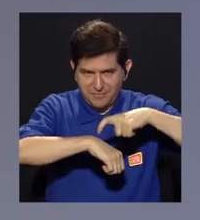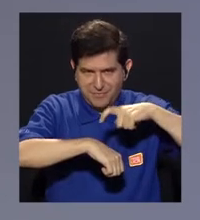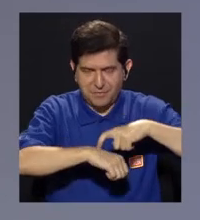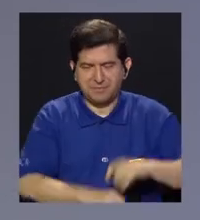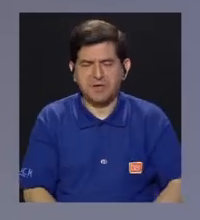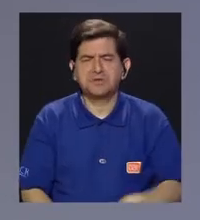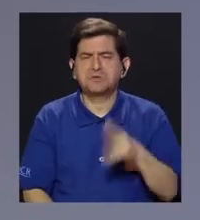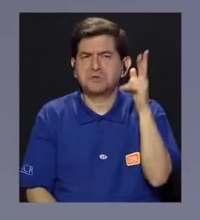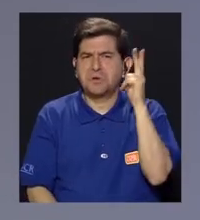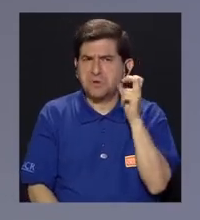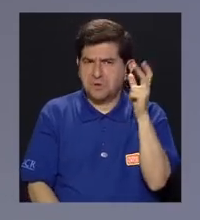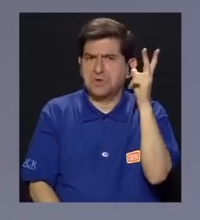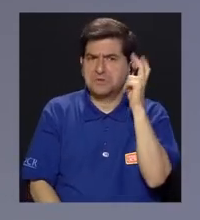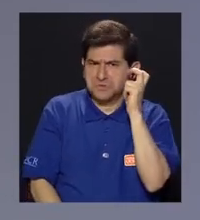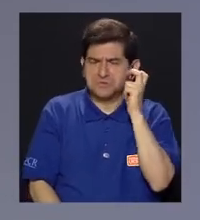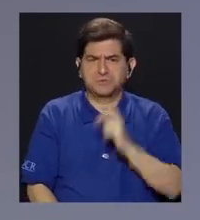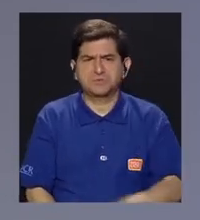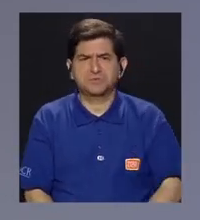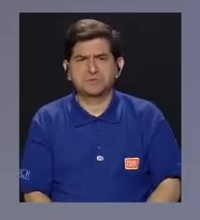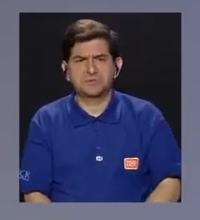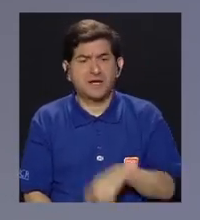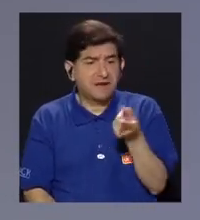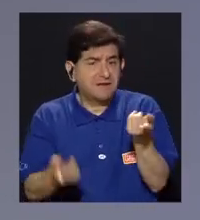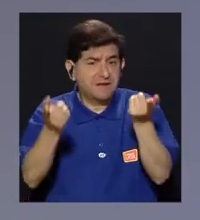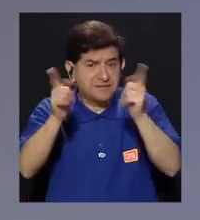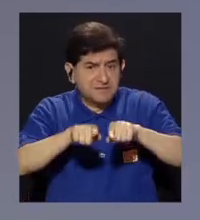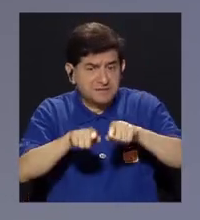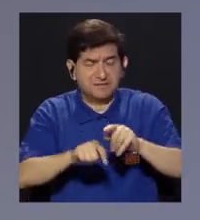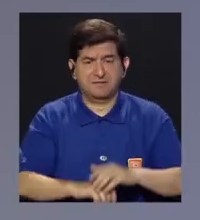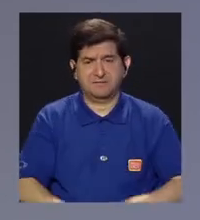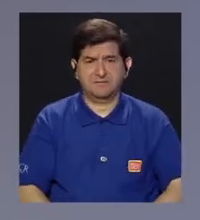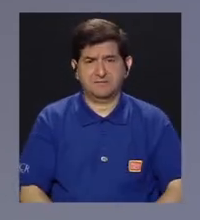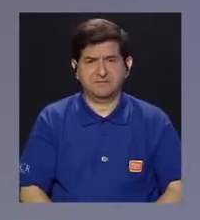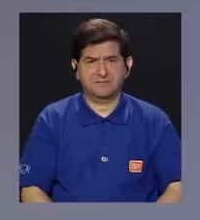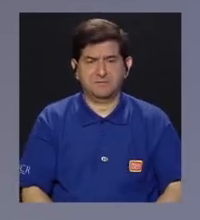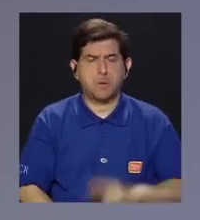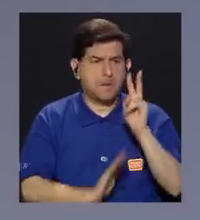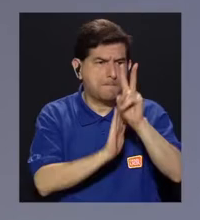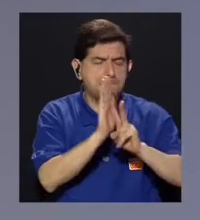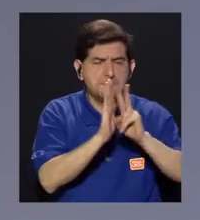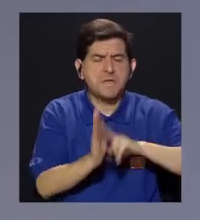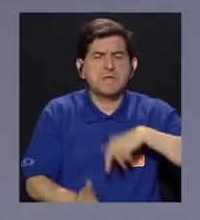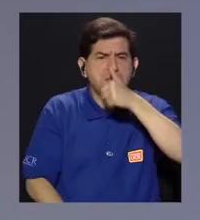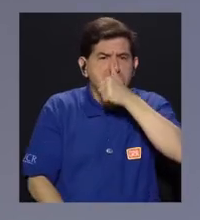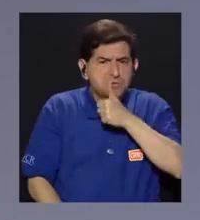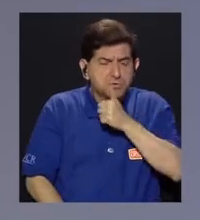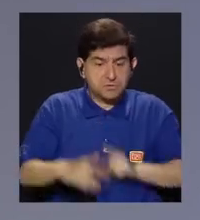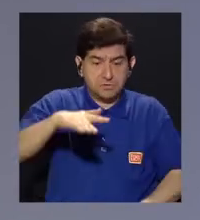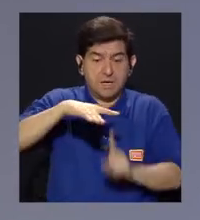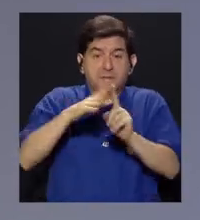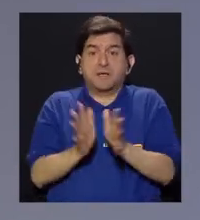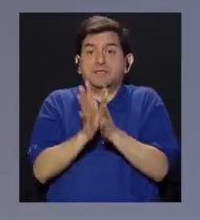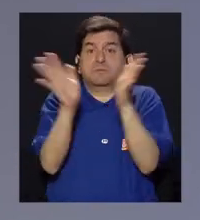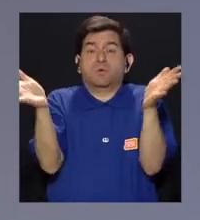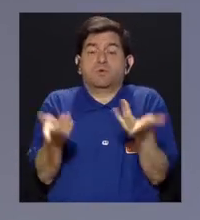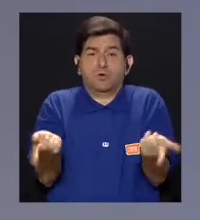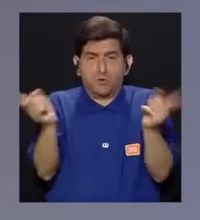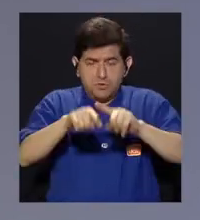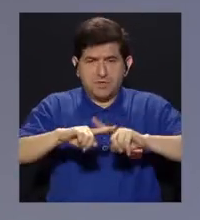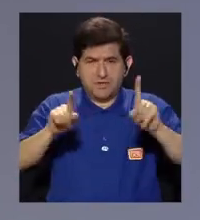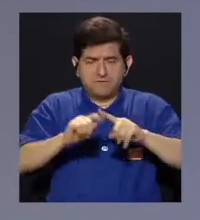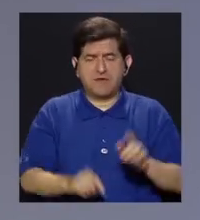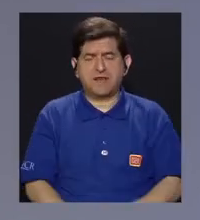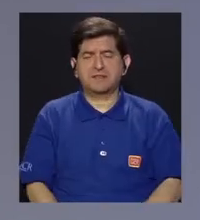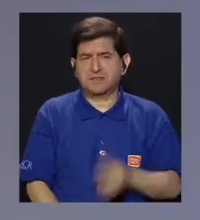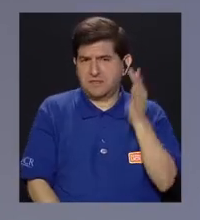ahí donde hemos escuchado mucho él el hecho de que vídeos íntimos salgan a la luz pública y esto ha pasado